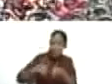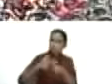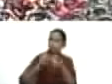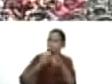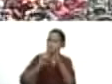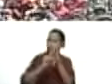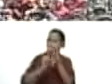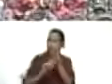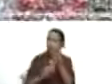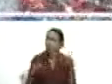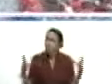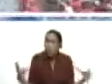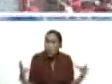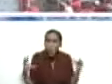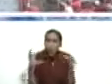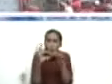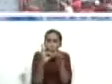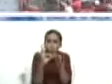Vamos juntos